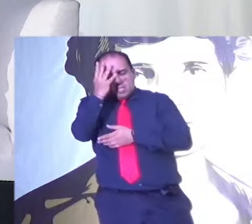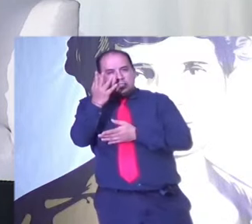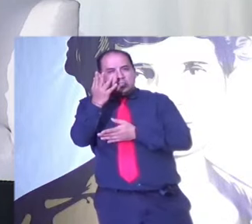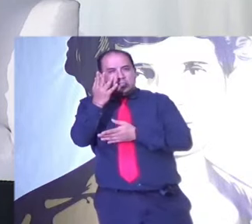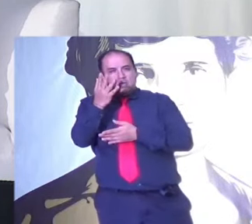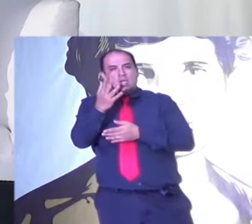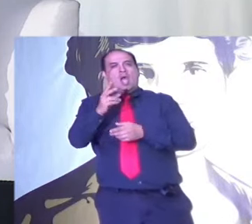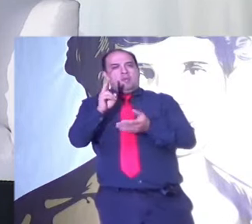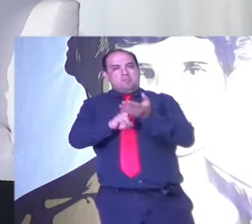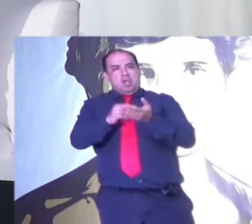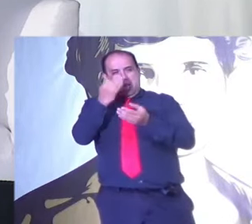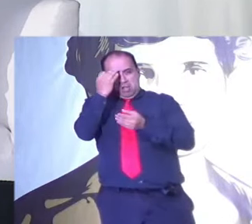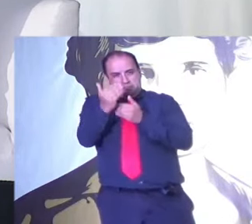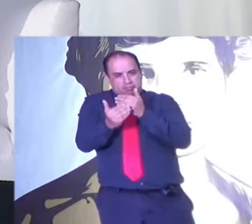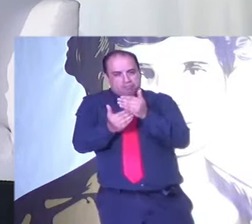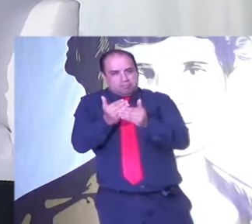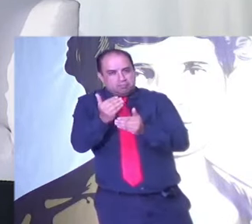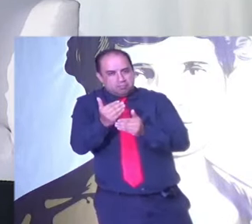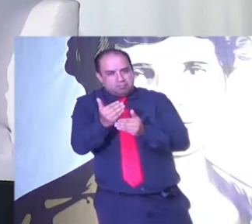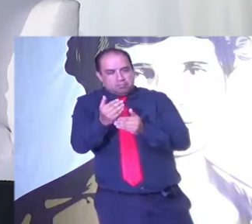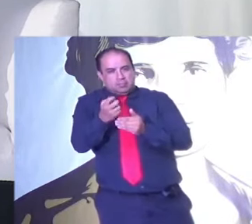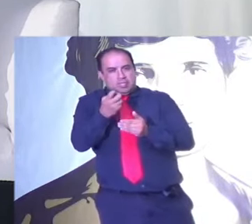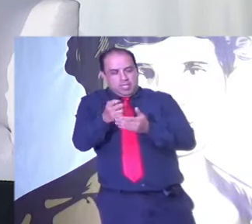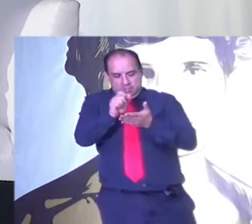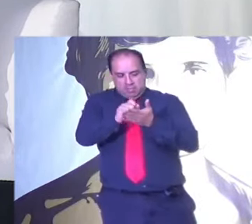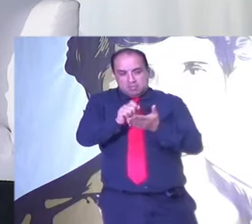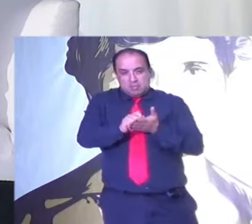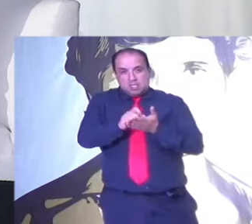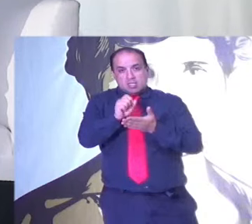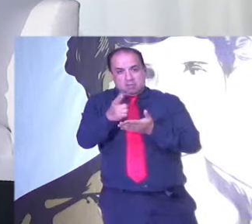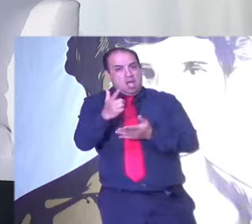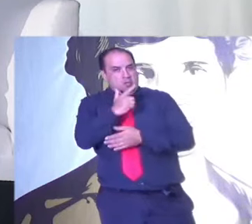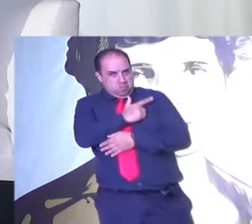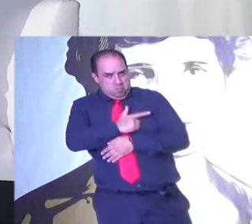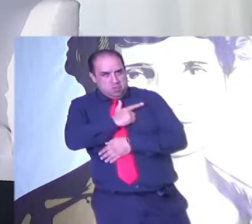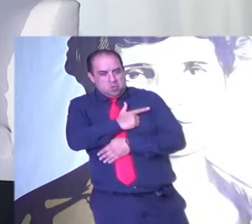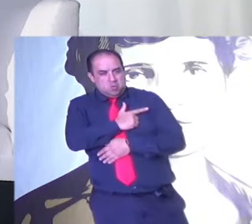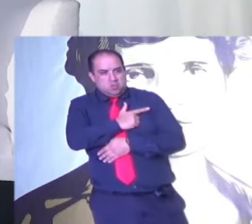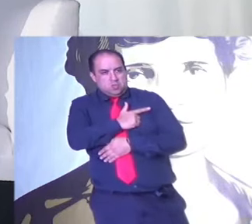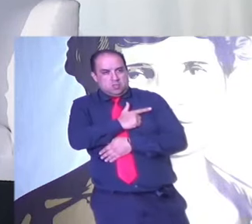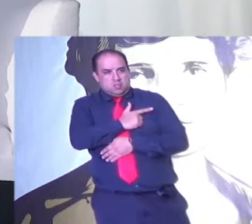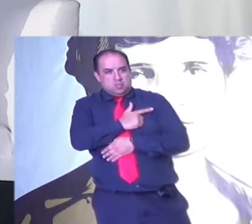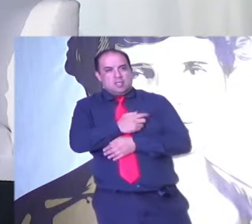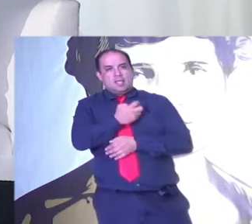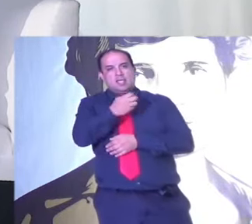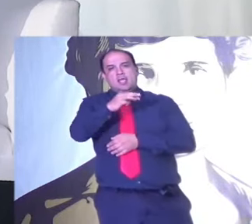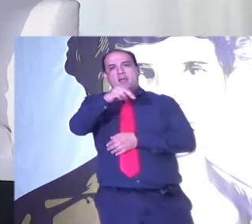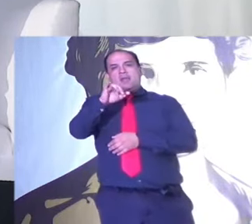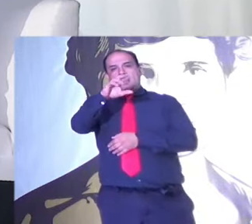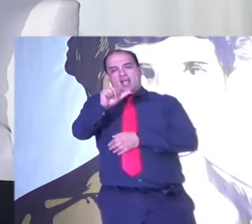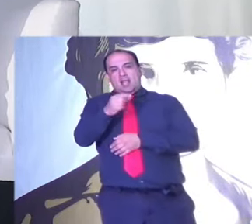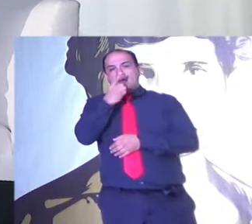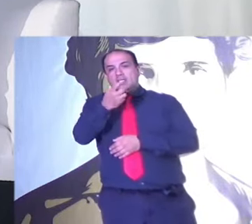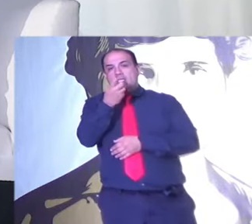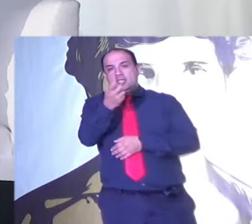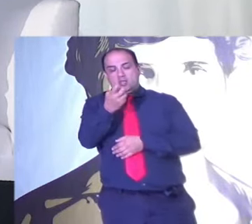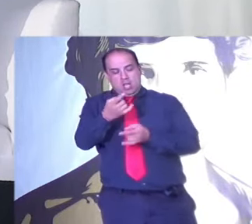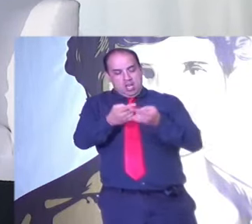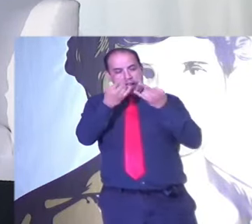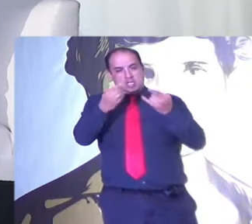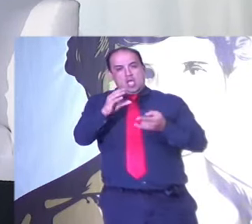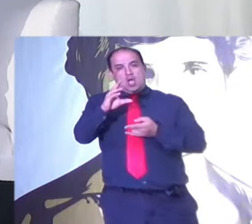del tiempo, ¿no? Que es ese, y he aplicado, me da mucho gusto que Mariana Enríquez haya dicho eso. El cuento para mí